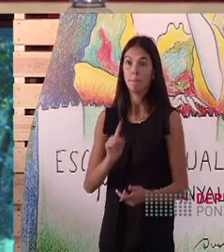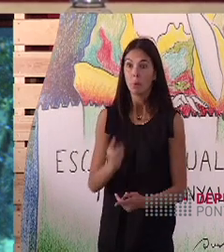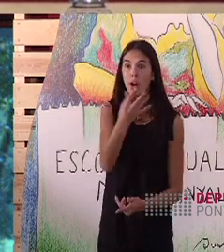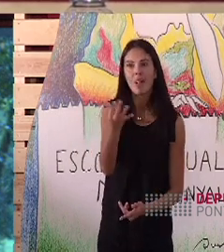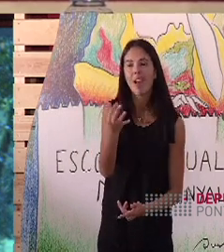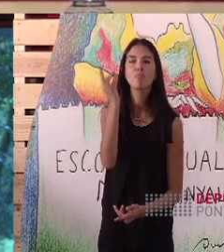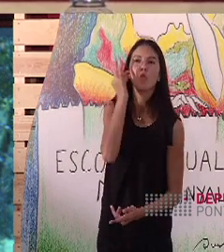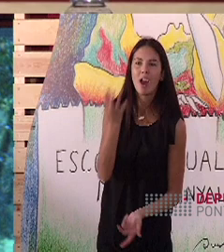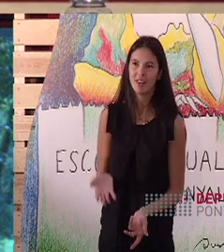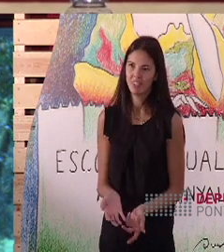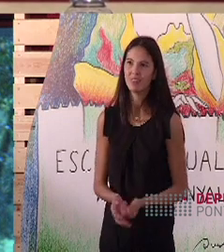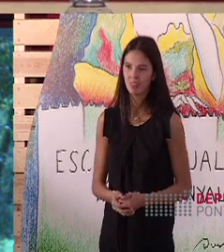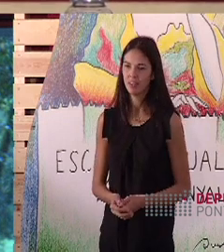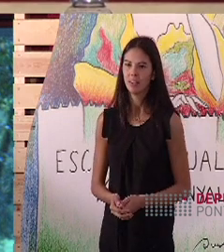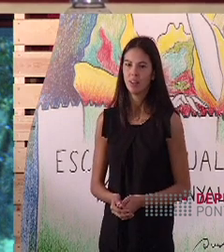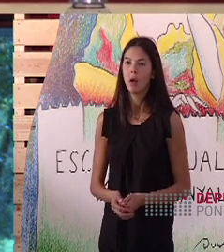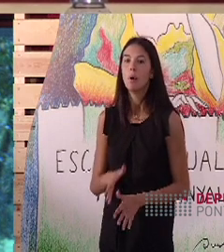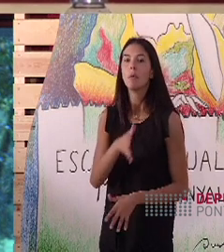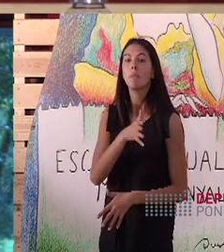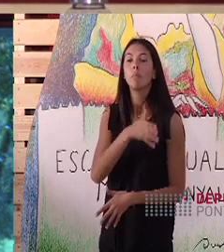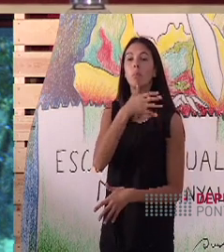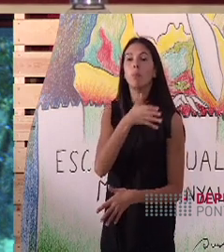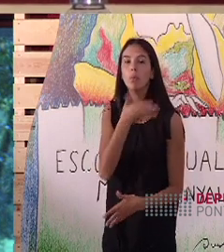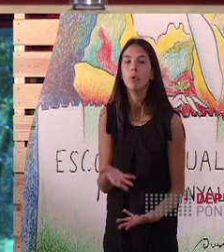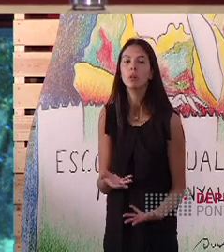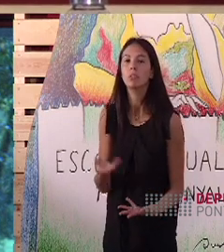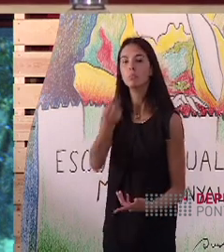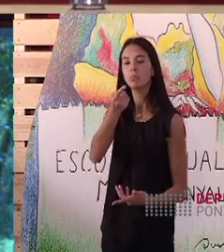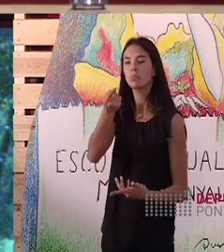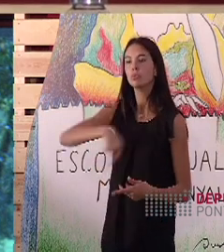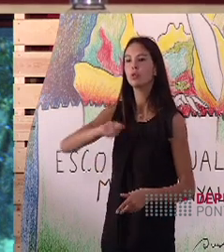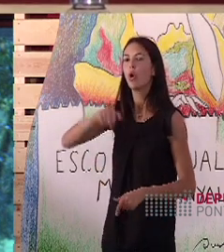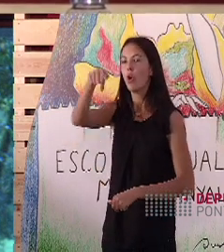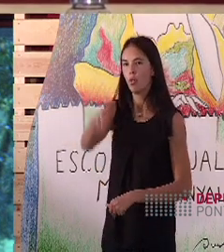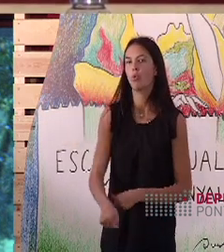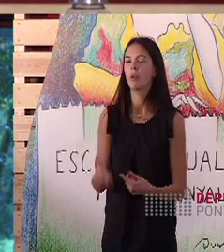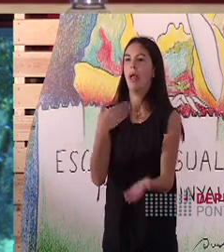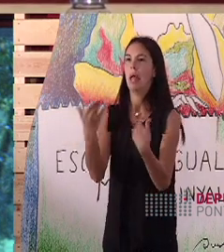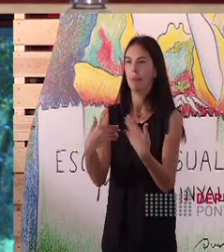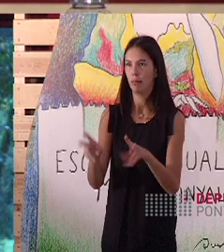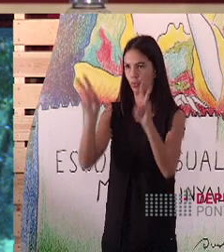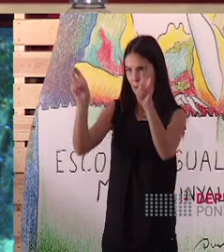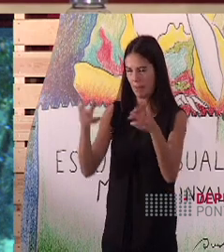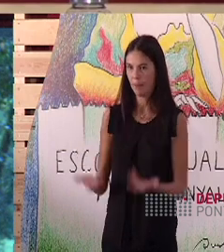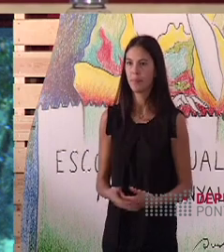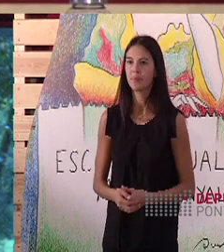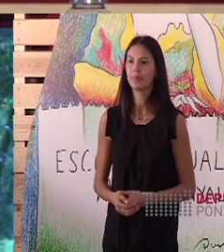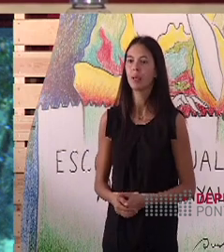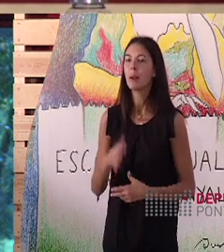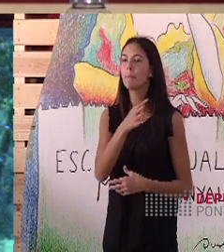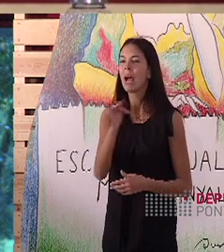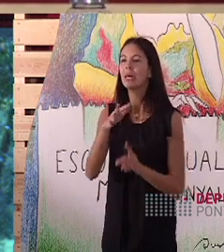mulleres. As mulleres. Así que desto de que hoxe imos a falar. Imos a falar